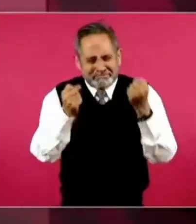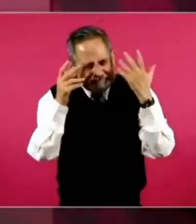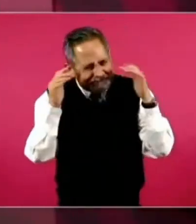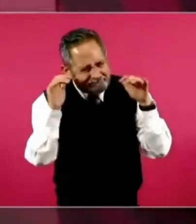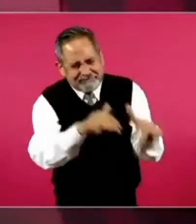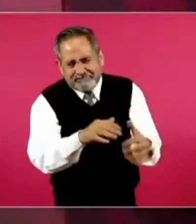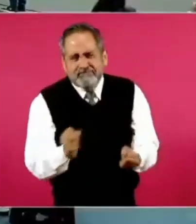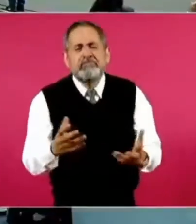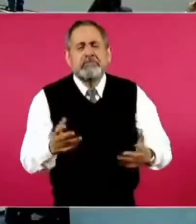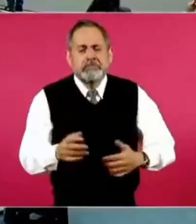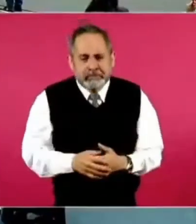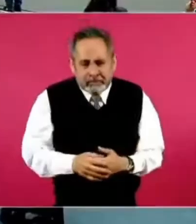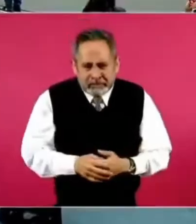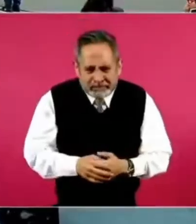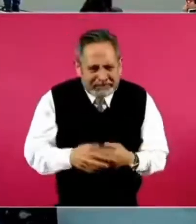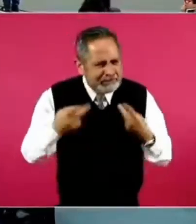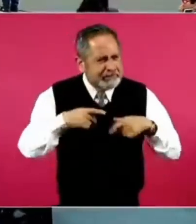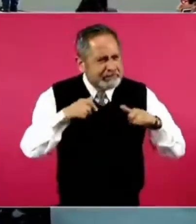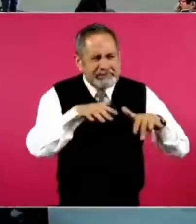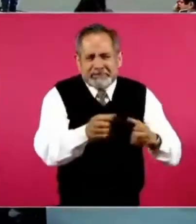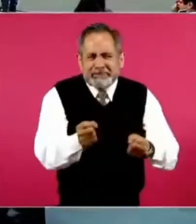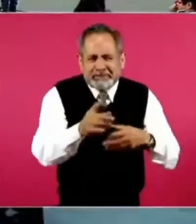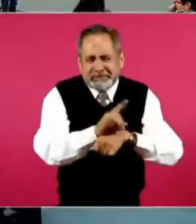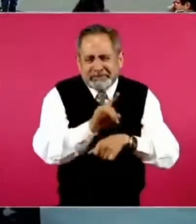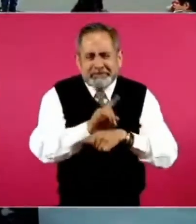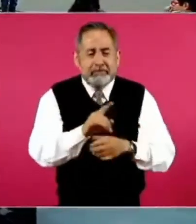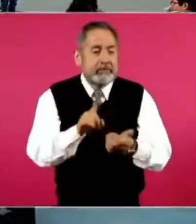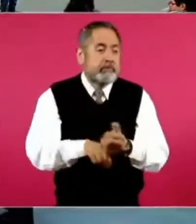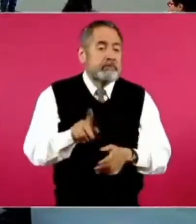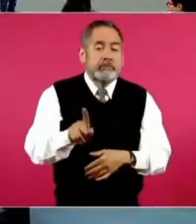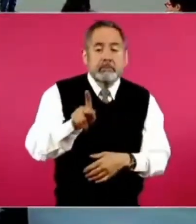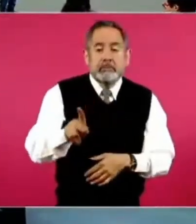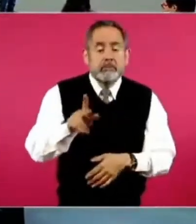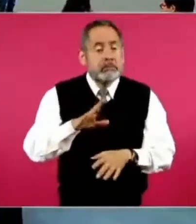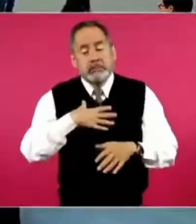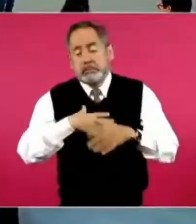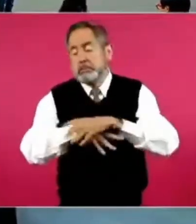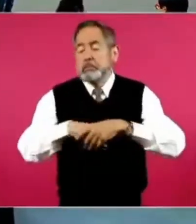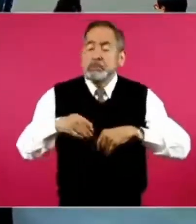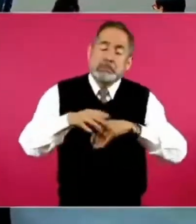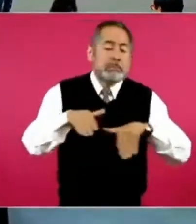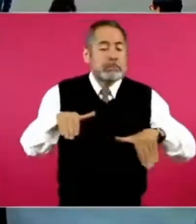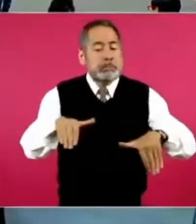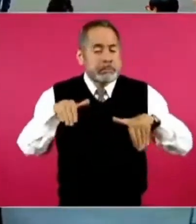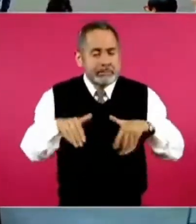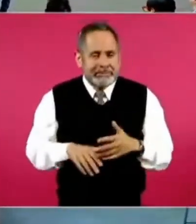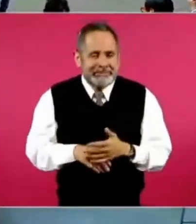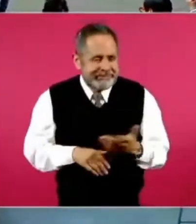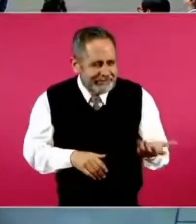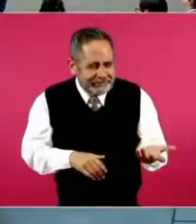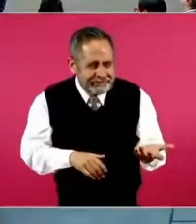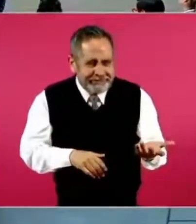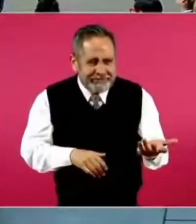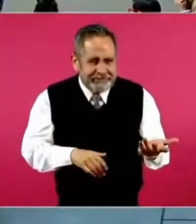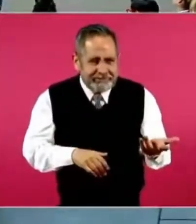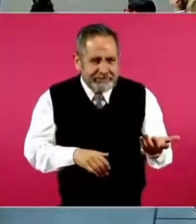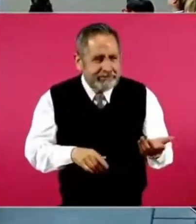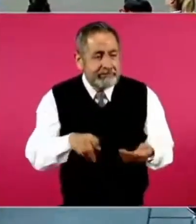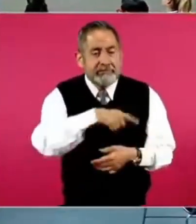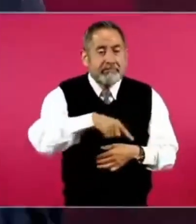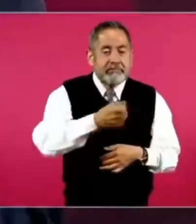¿Cuánta gente que aparentemente estaba en contra del